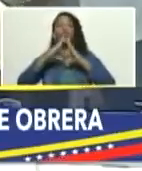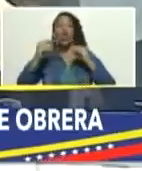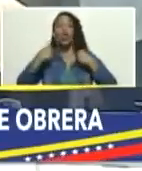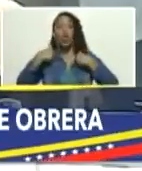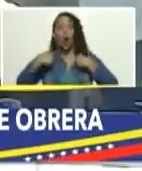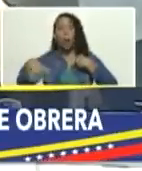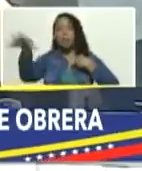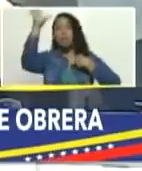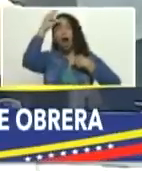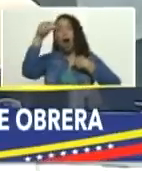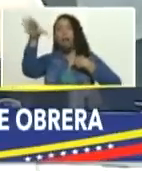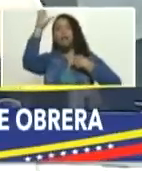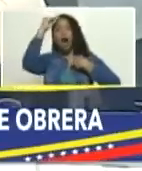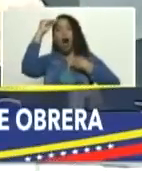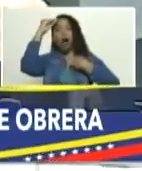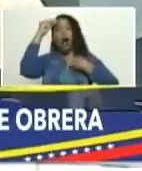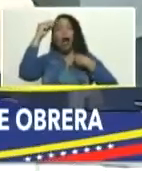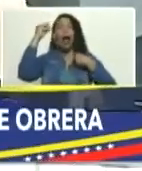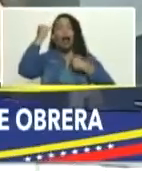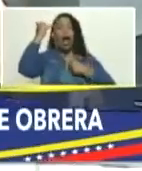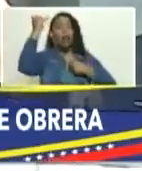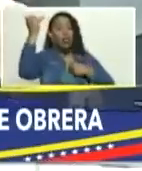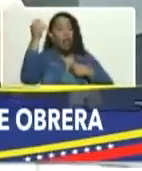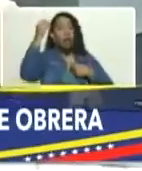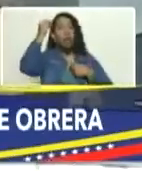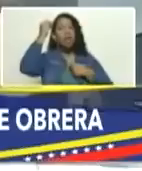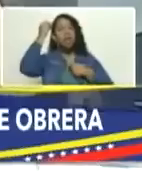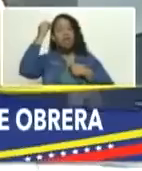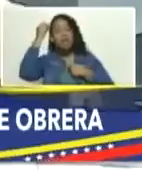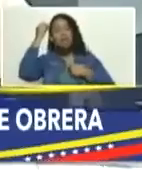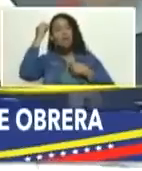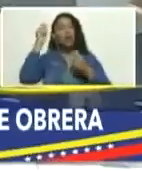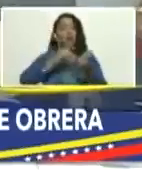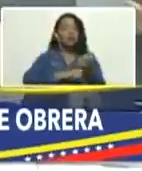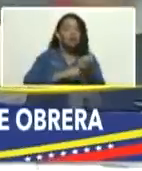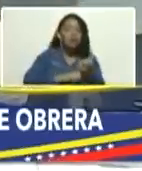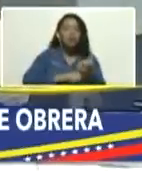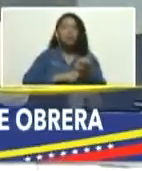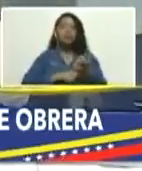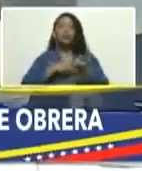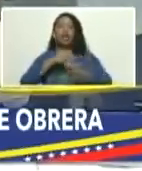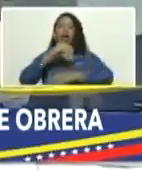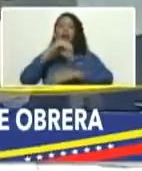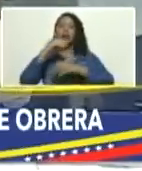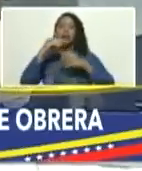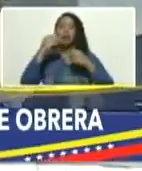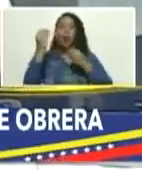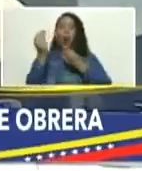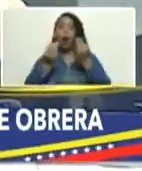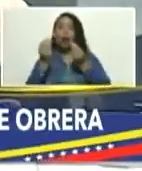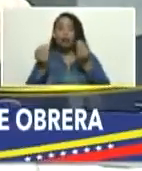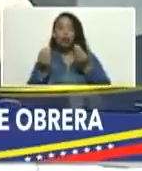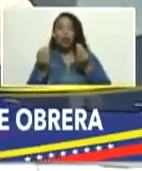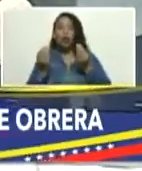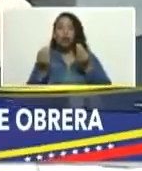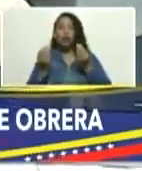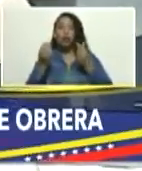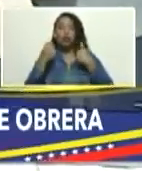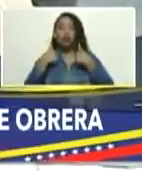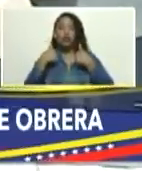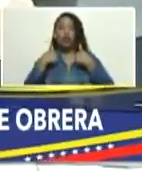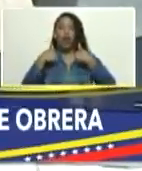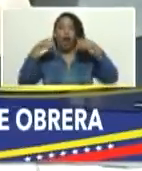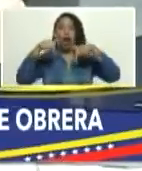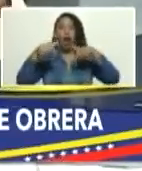para forjar las ideas, el pensamiento, el carácter, las convicciones, fue allí, en